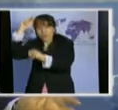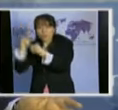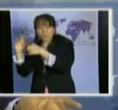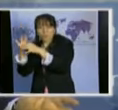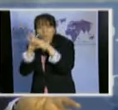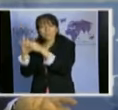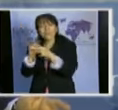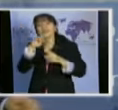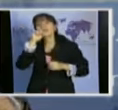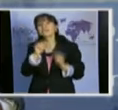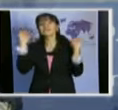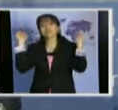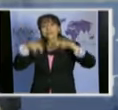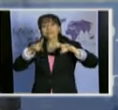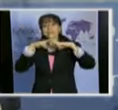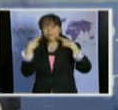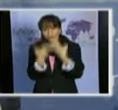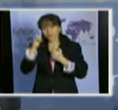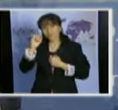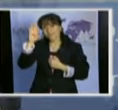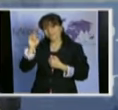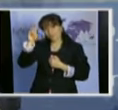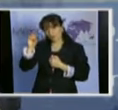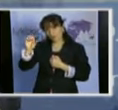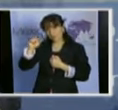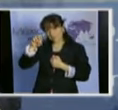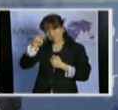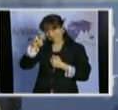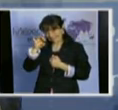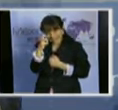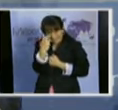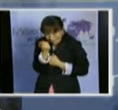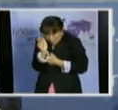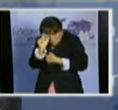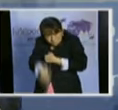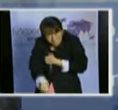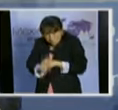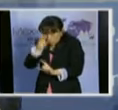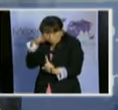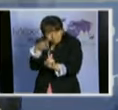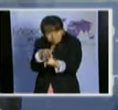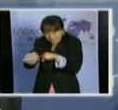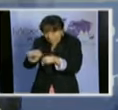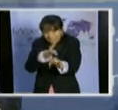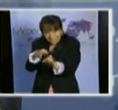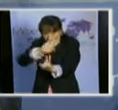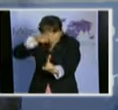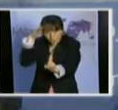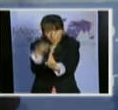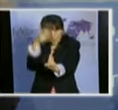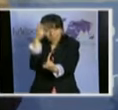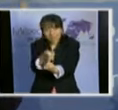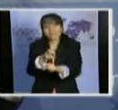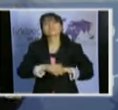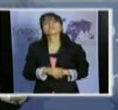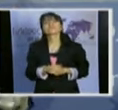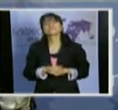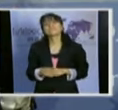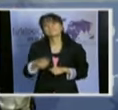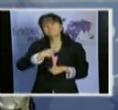cumbre iberoamericana, por supuesto, esa fue la línea de trabajo. Buscar, crear, identificar